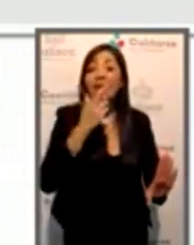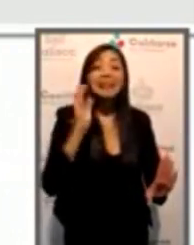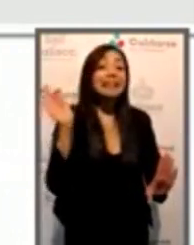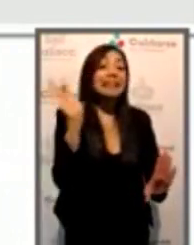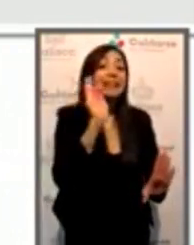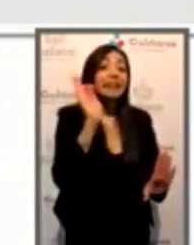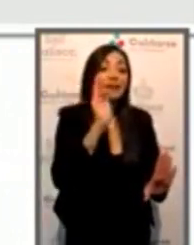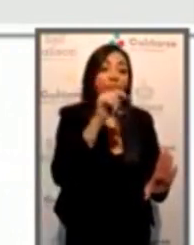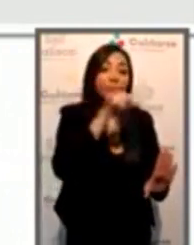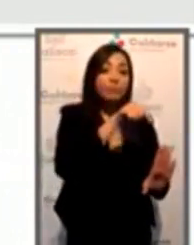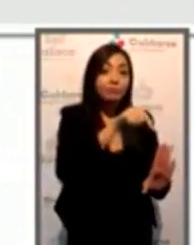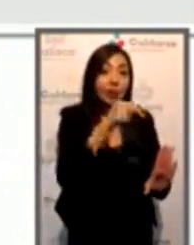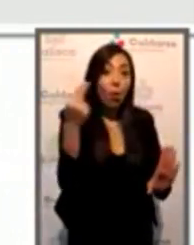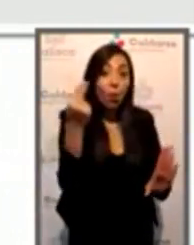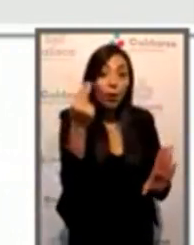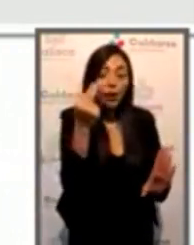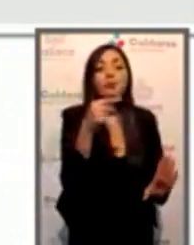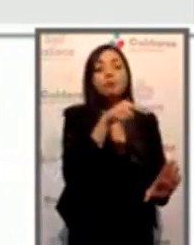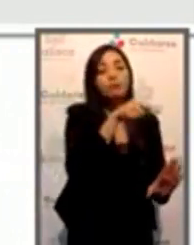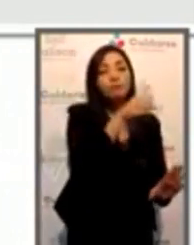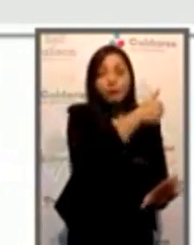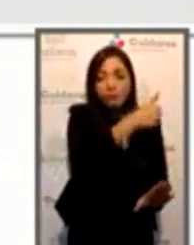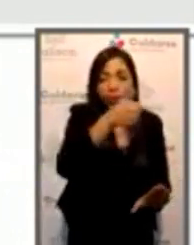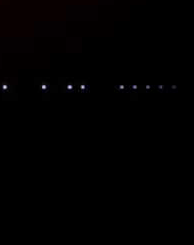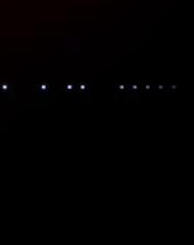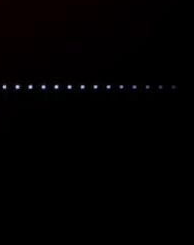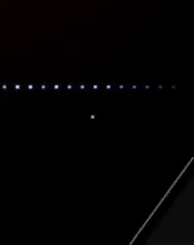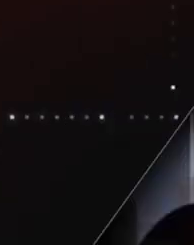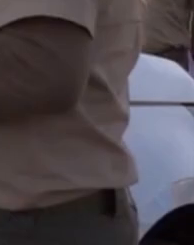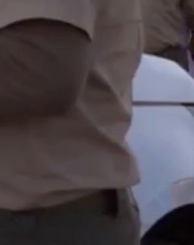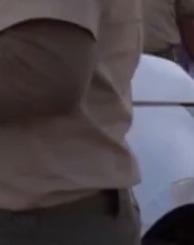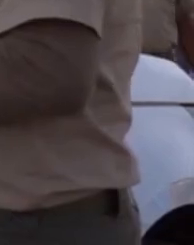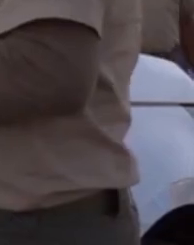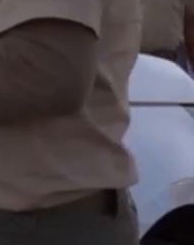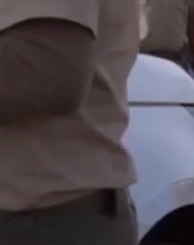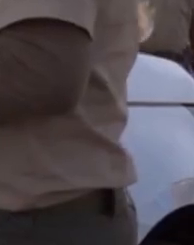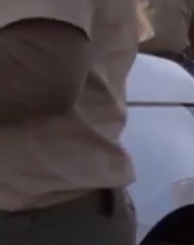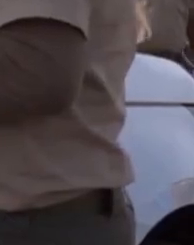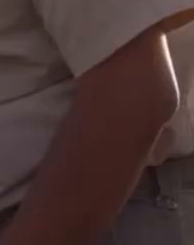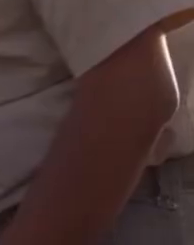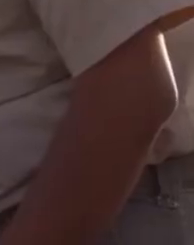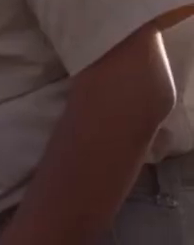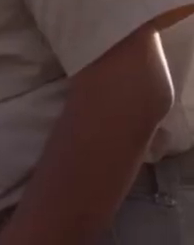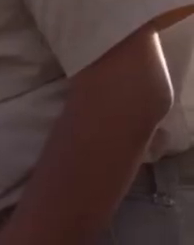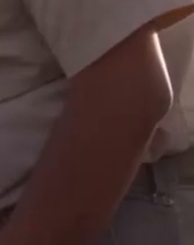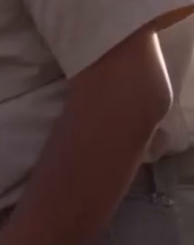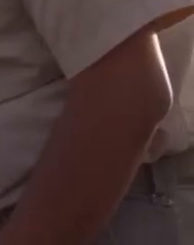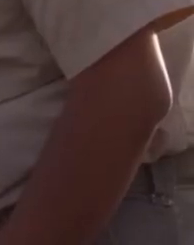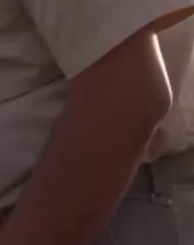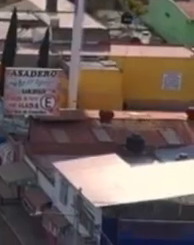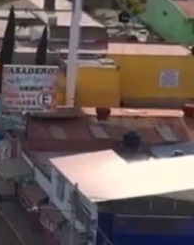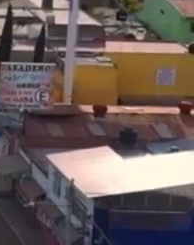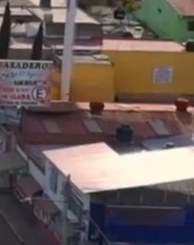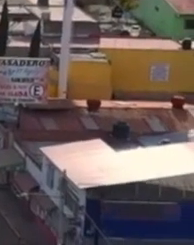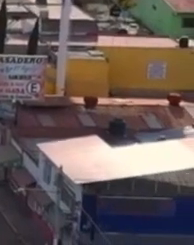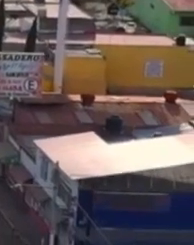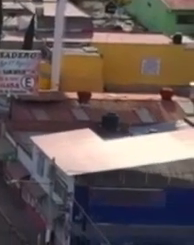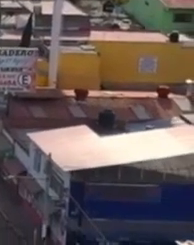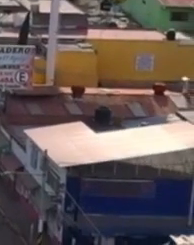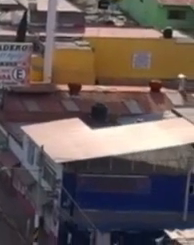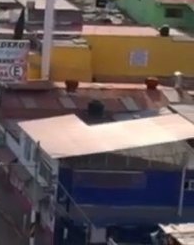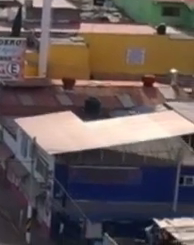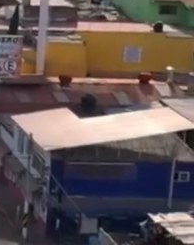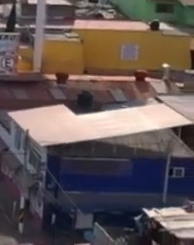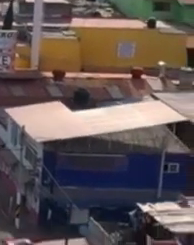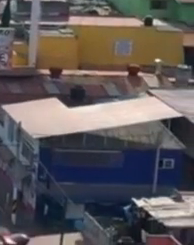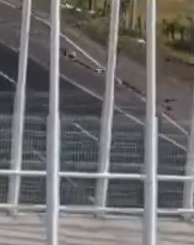posible derivación hospitalaria, de así ser necesario. Alberto Esquer informó que de los 7 filtros instalados en el interior